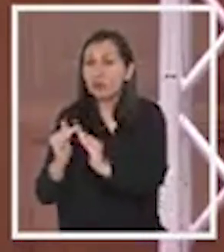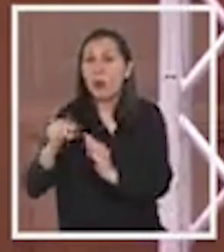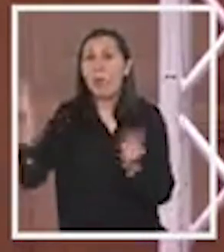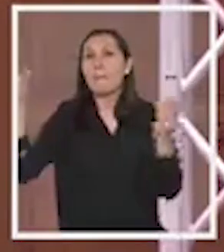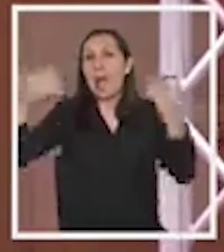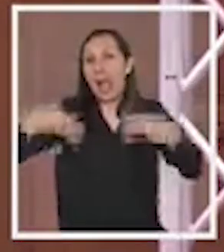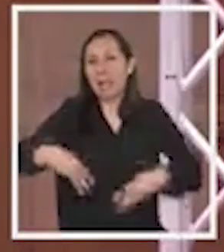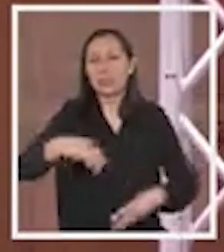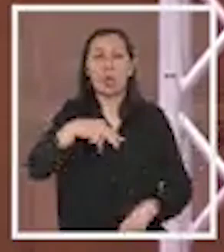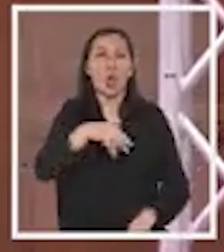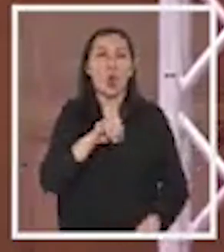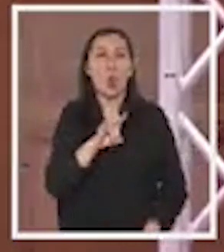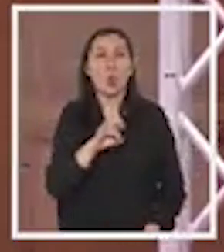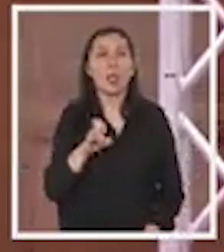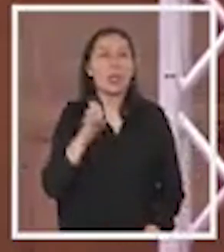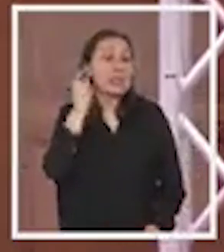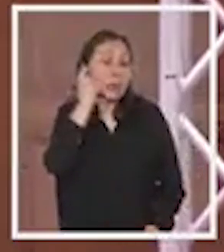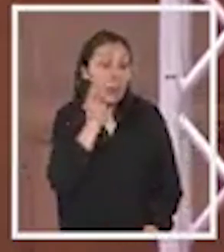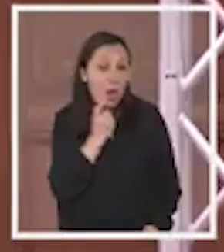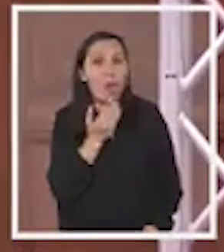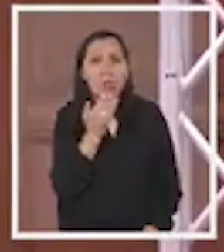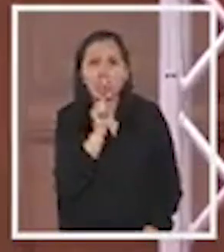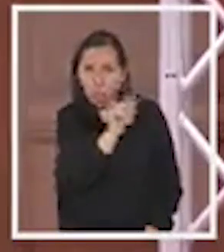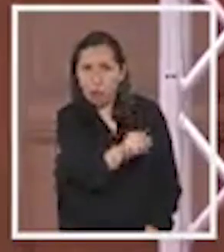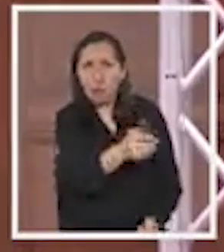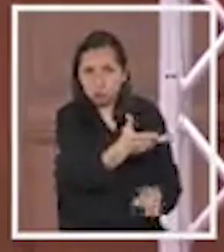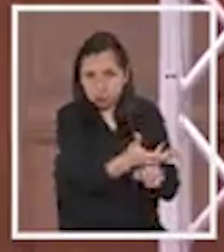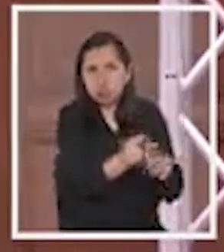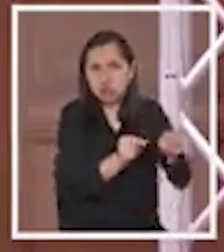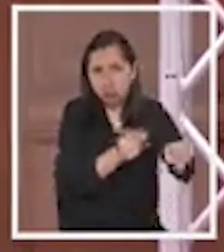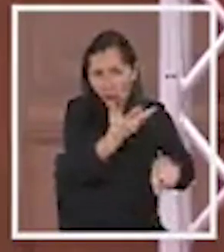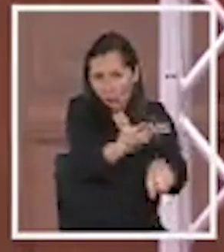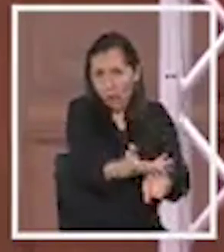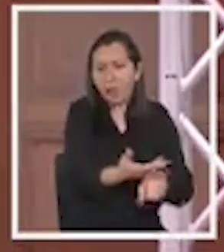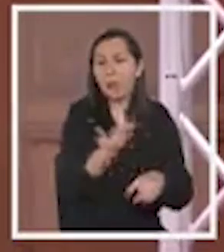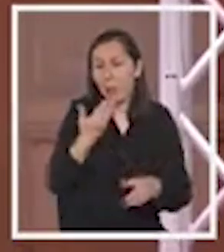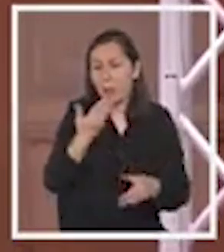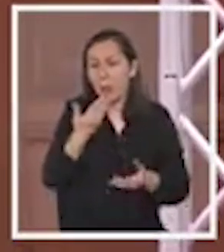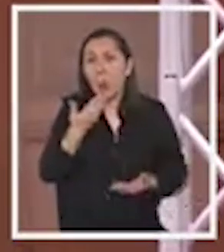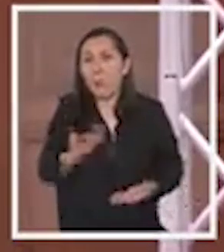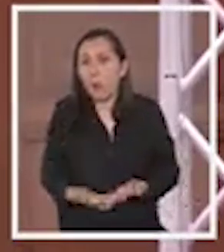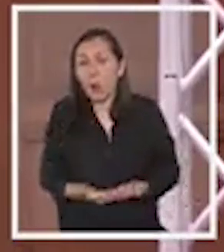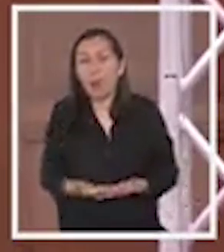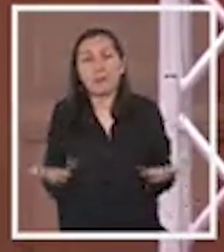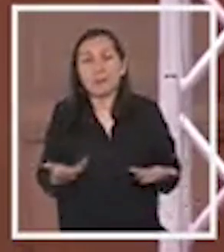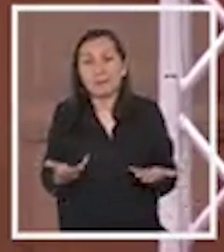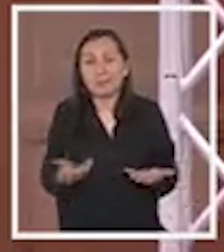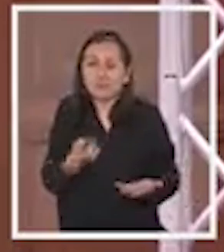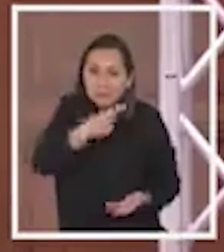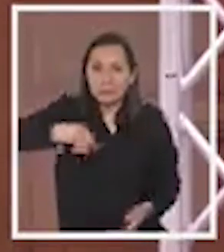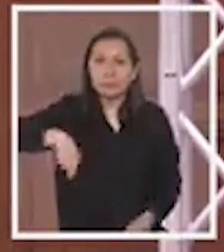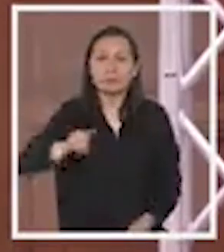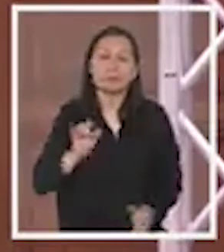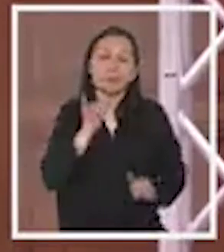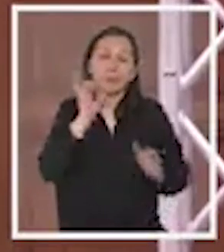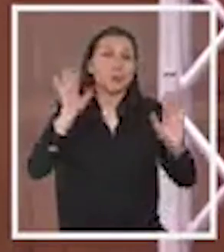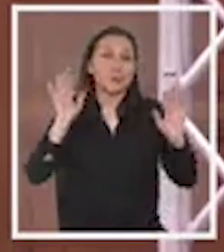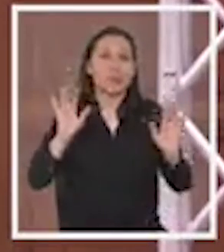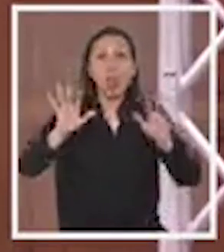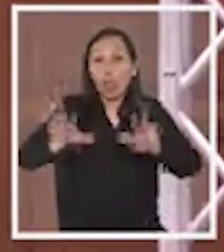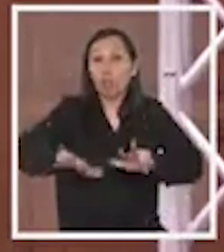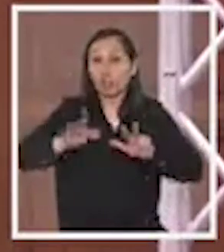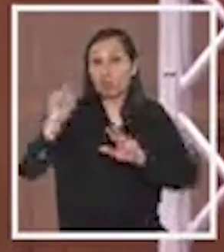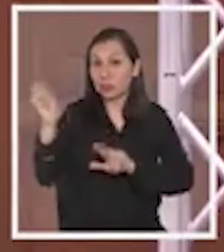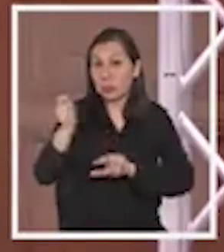Magallanes Moure, por ejemplo, en San Bernardo. Pasa también cuando estamos, no sé, en la 18